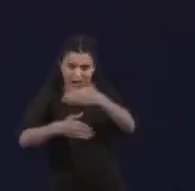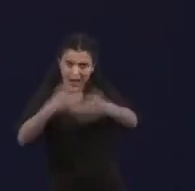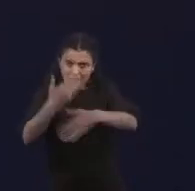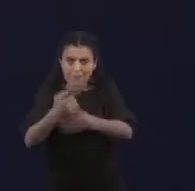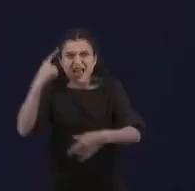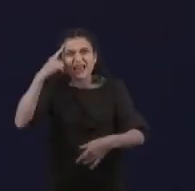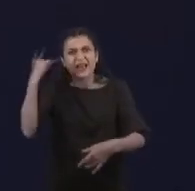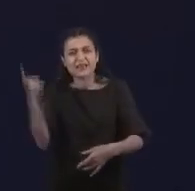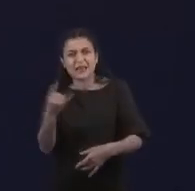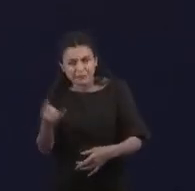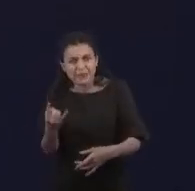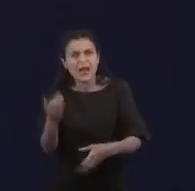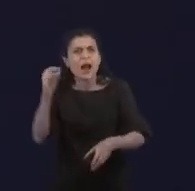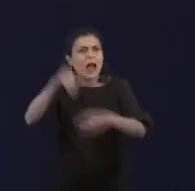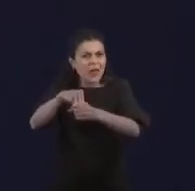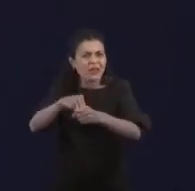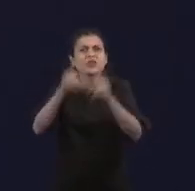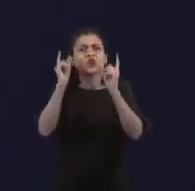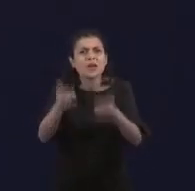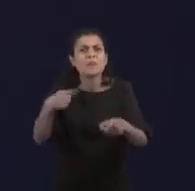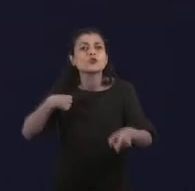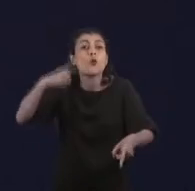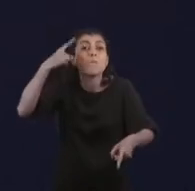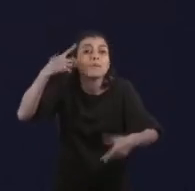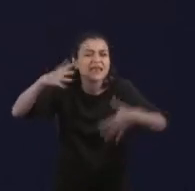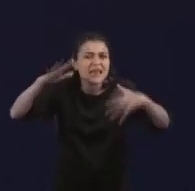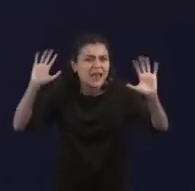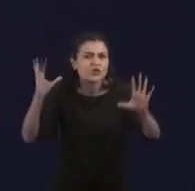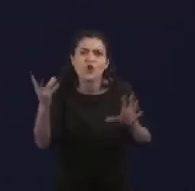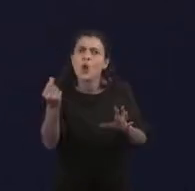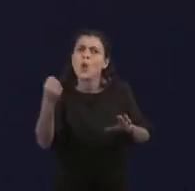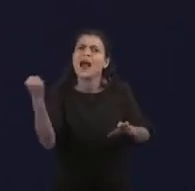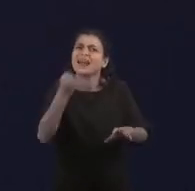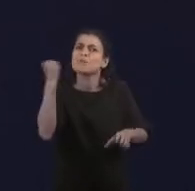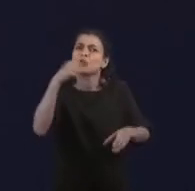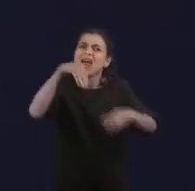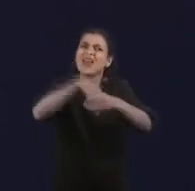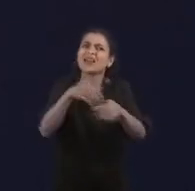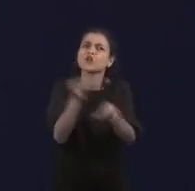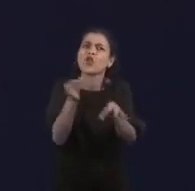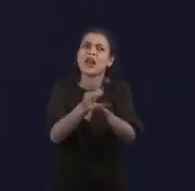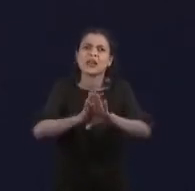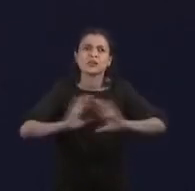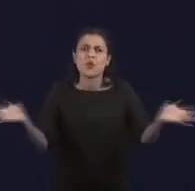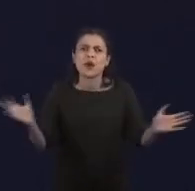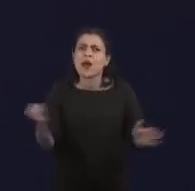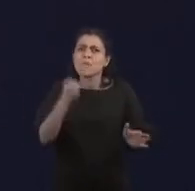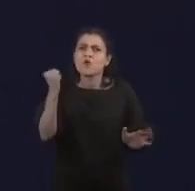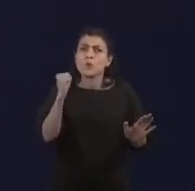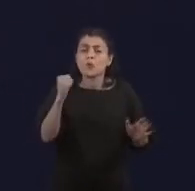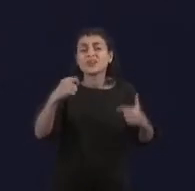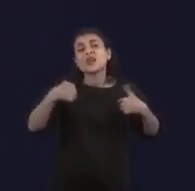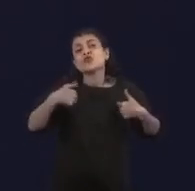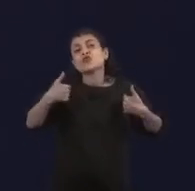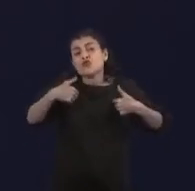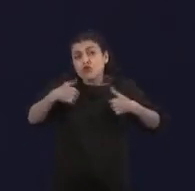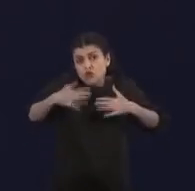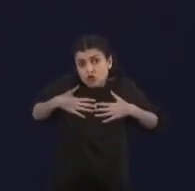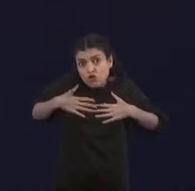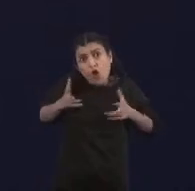efectivamente va a ser un valor fundamental en el aula. Ahora, que te lo diga yo, tal